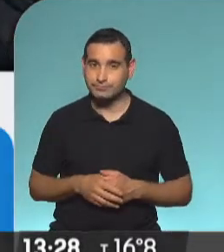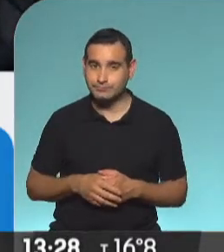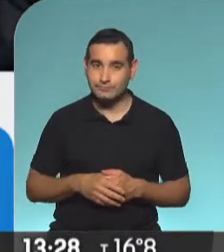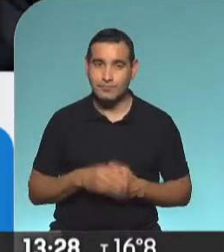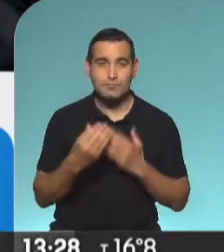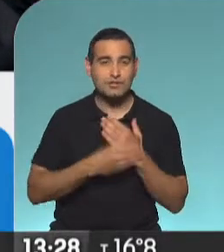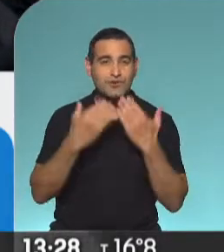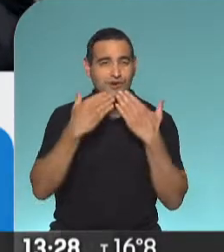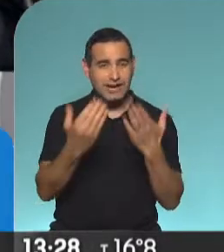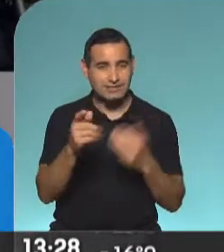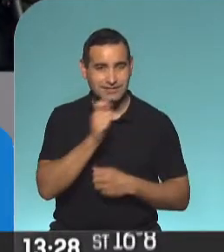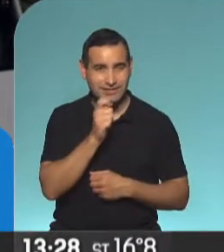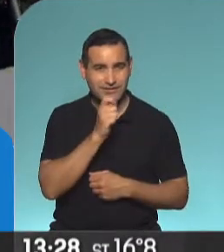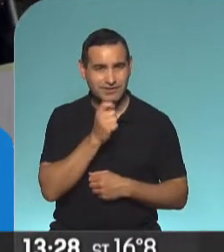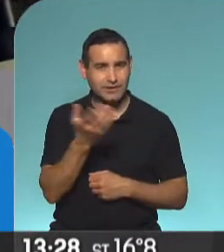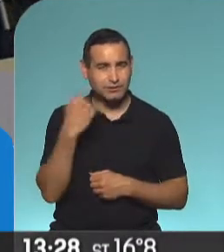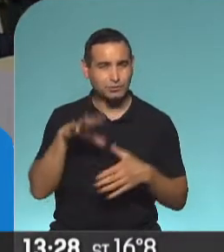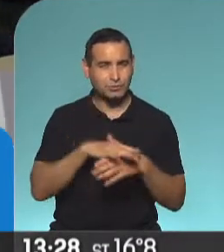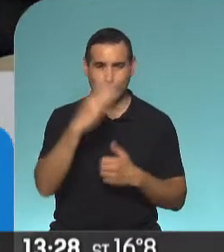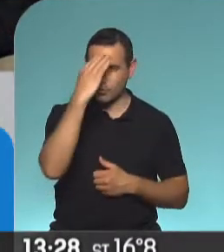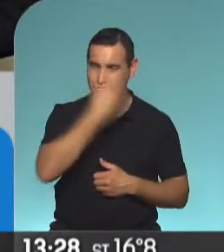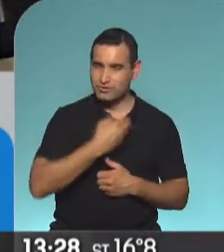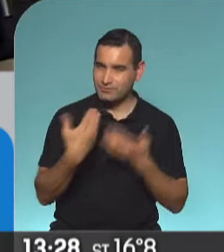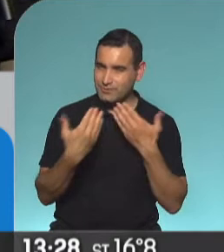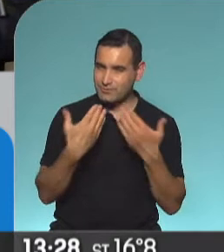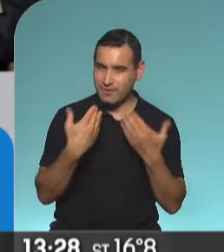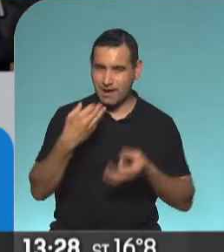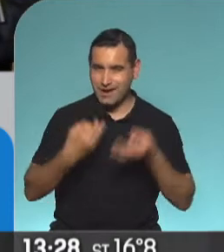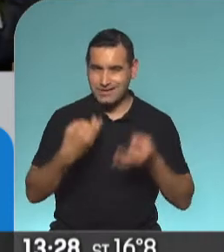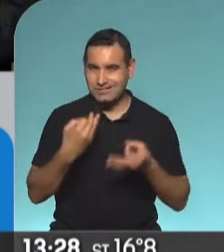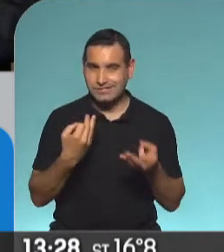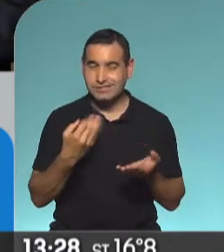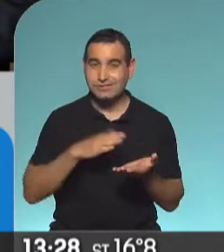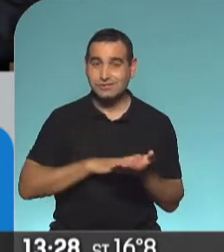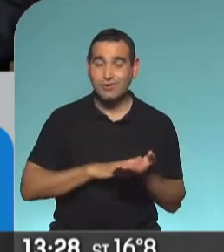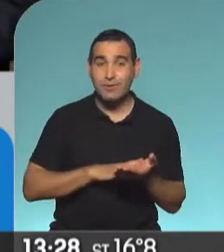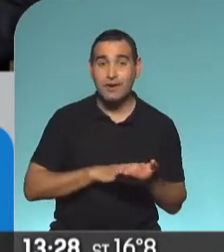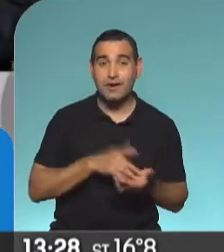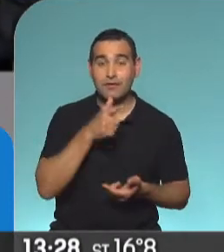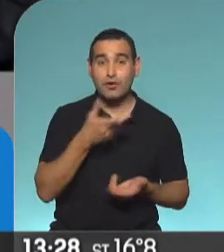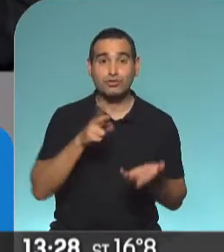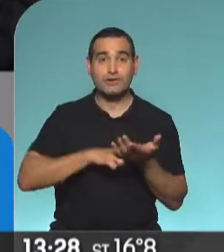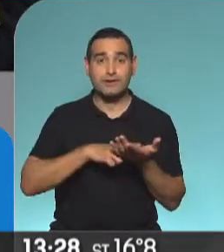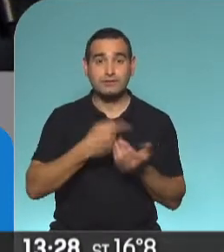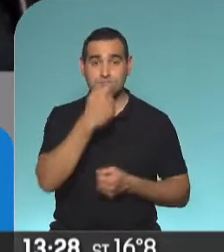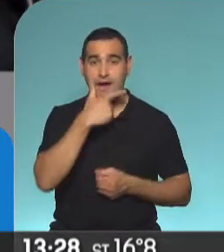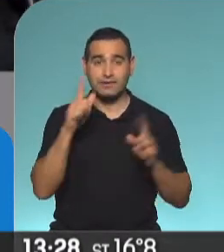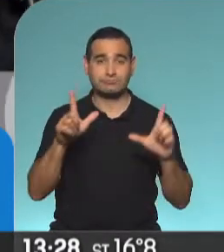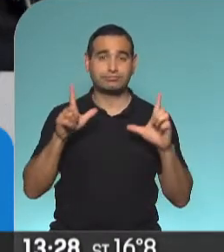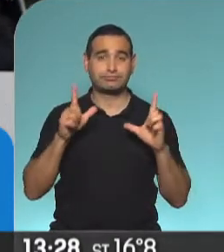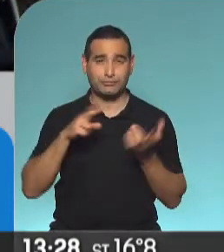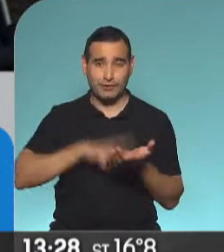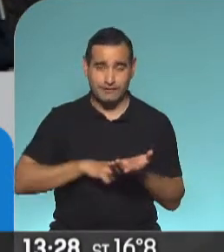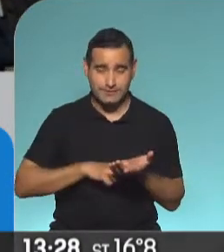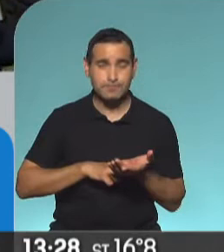gracias por atendernos. Recién comentábamos con Lucía Isikoff en el análisis justamente de lo que aparece como la reaparición política de Mauricio Macri